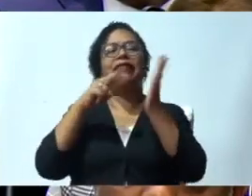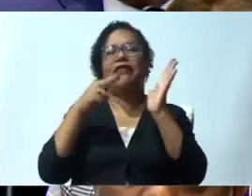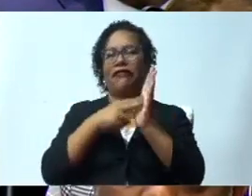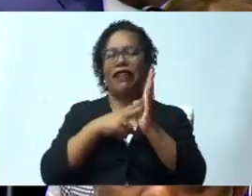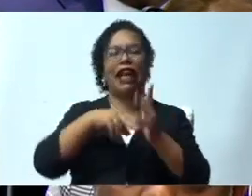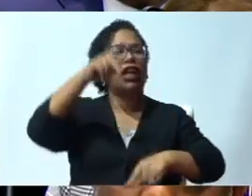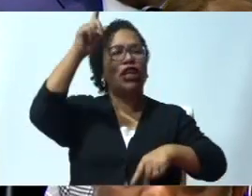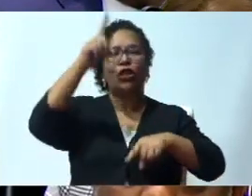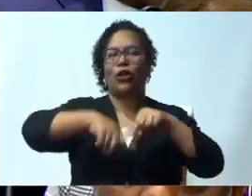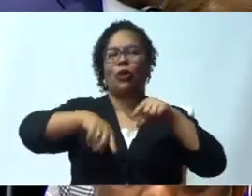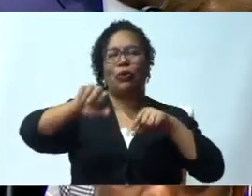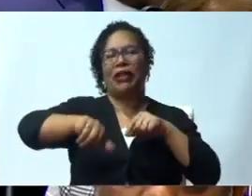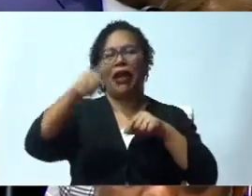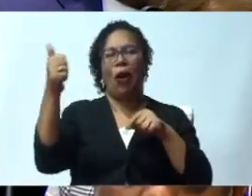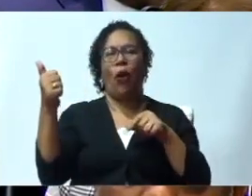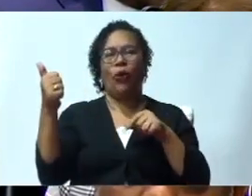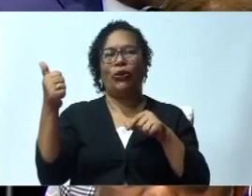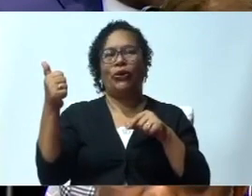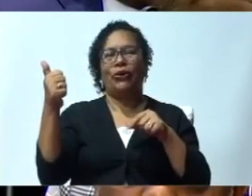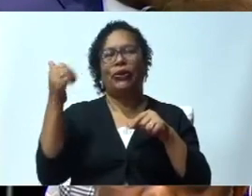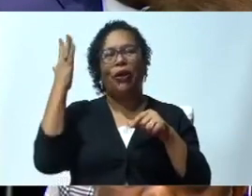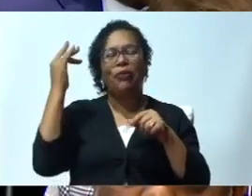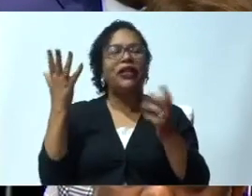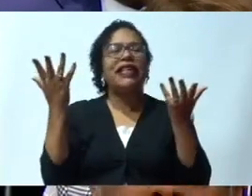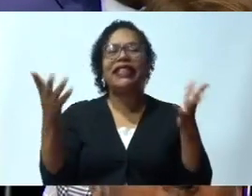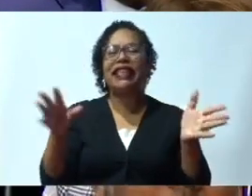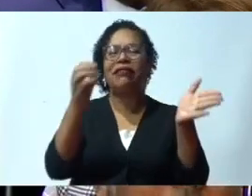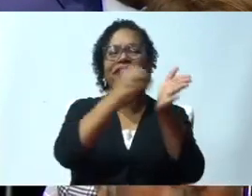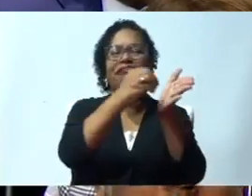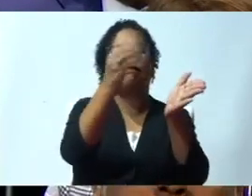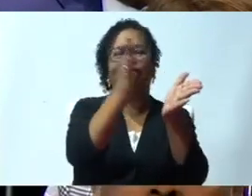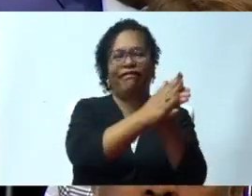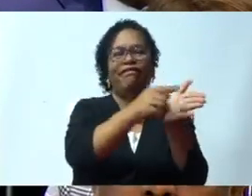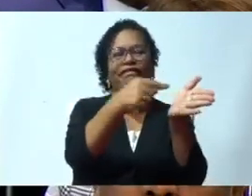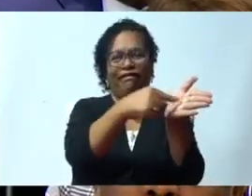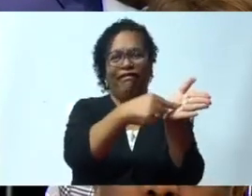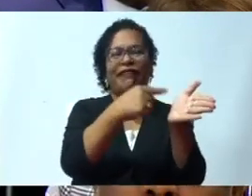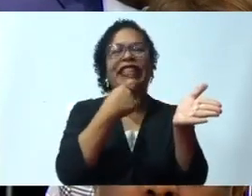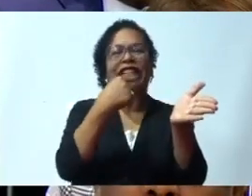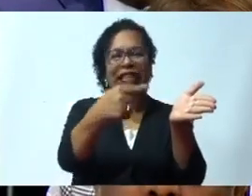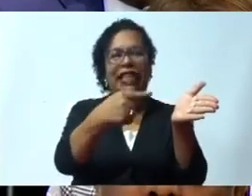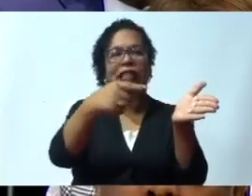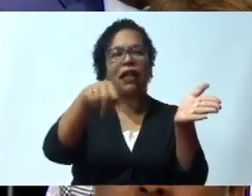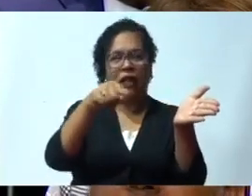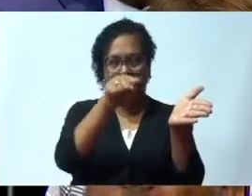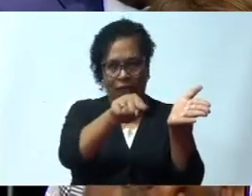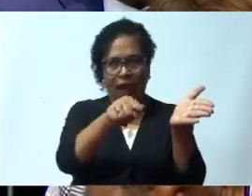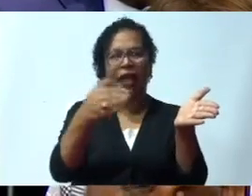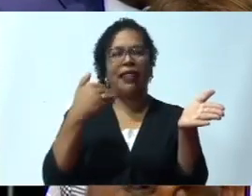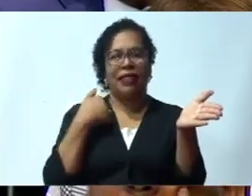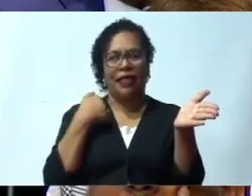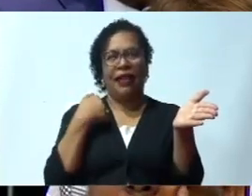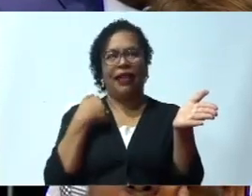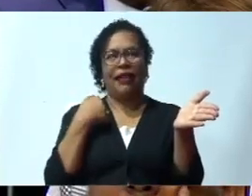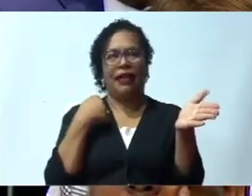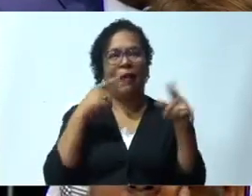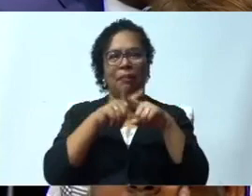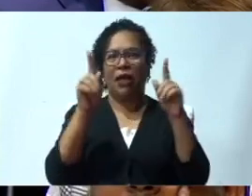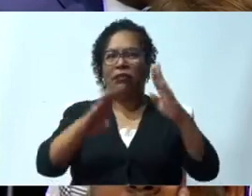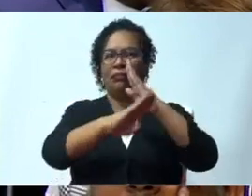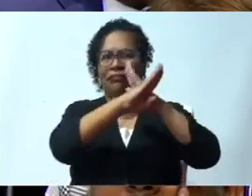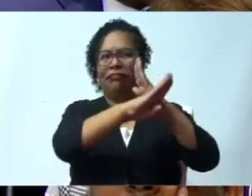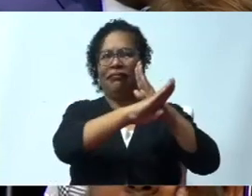apartamento de los que se dan con el fideicomiso porque ya el INVI la tiene bloqueada. Pero la tiene bloqueada, válgame